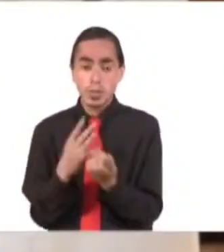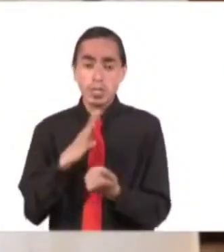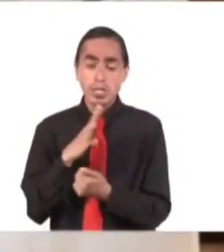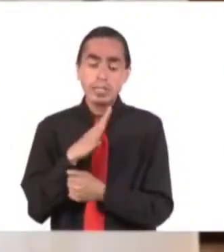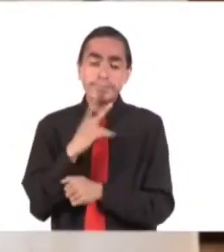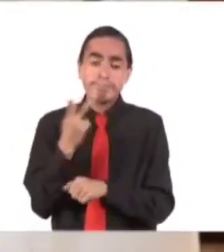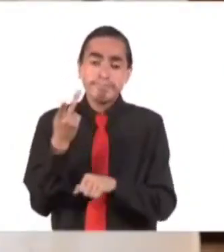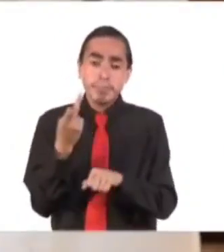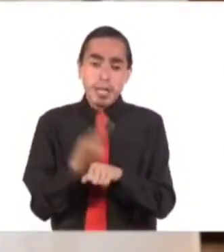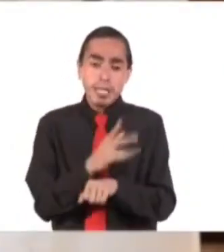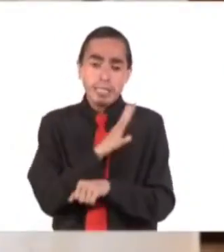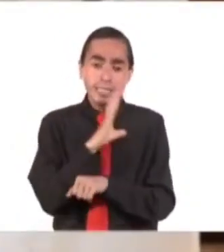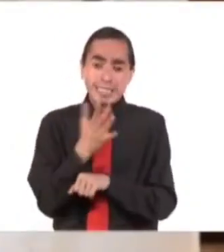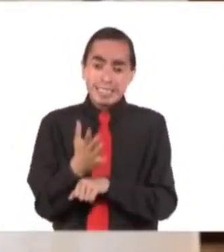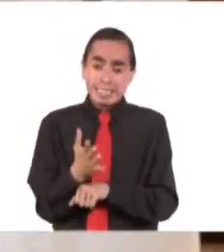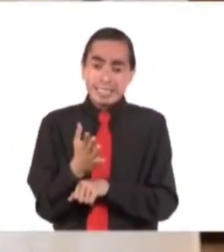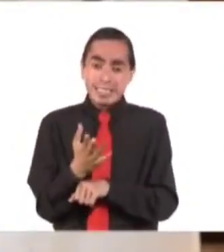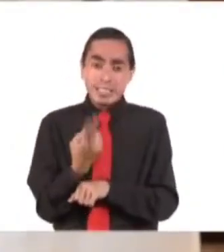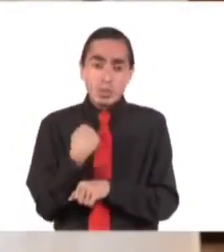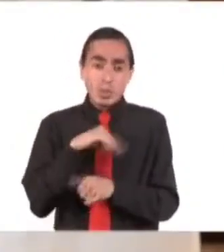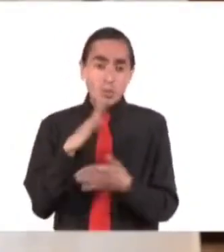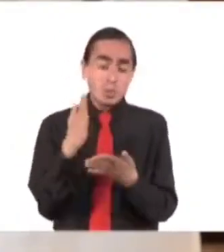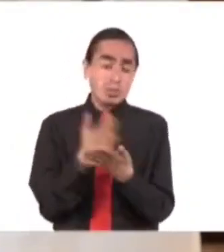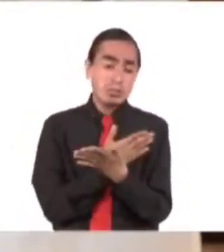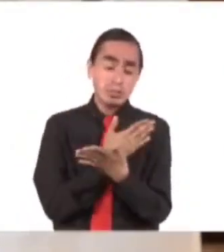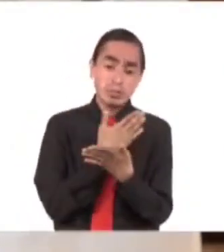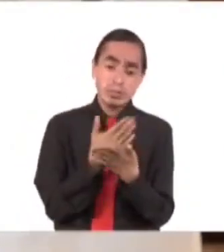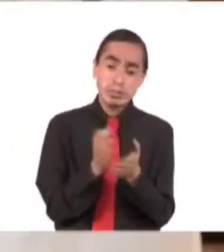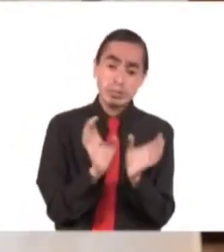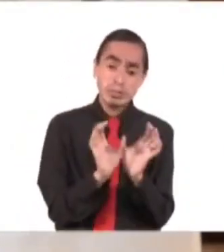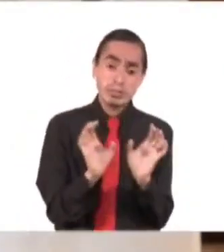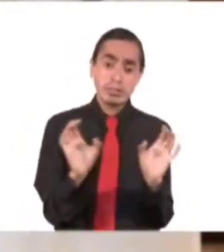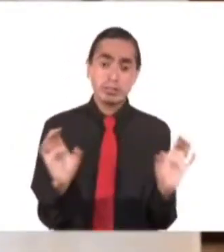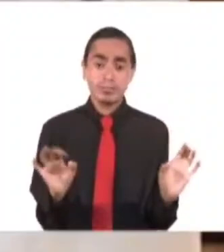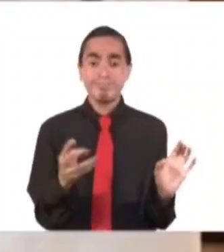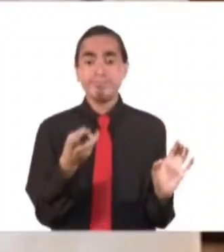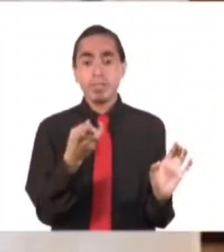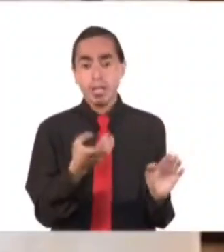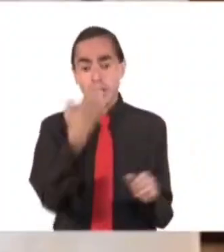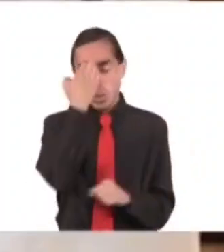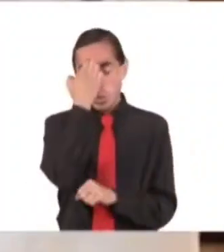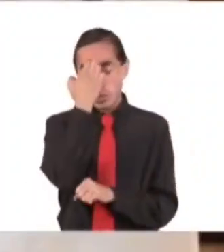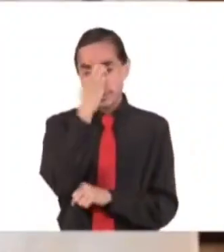general, desgraciadamente, trabajamos con mucha separación. Entonces, esto ha sido una experiencia